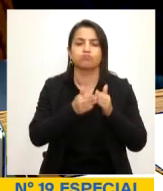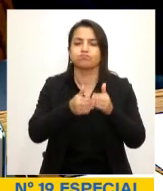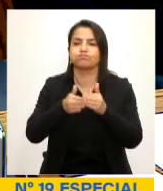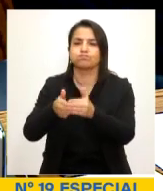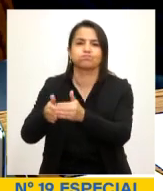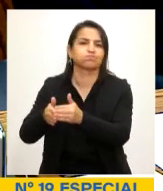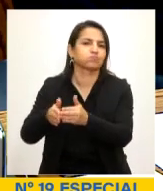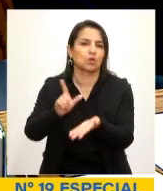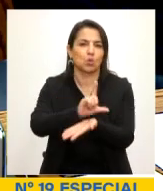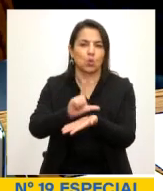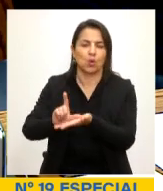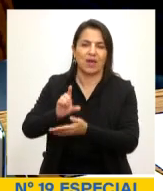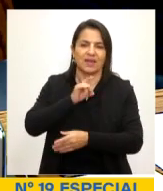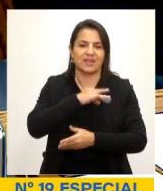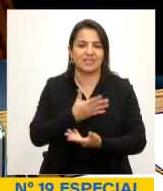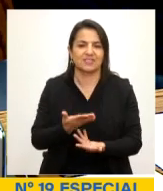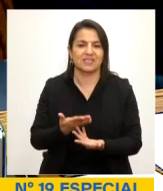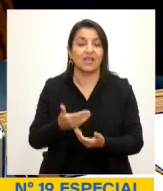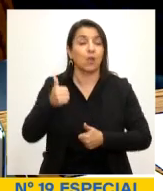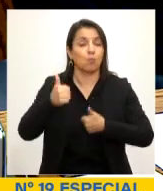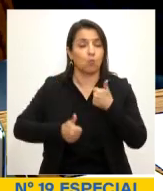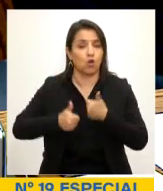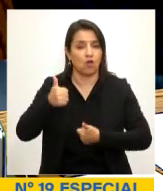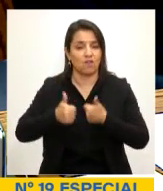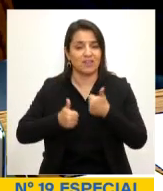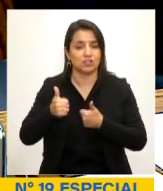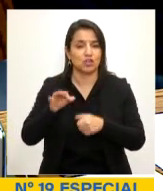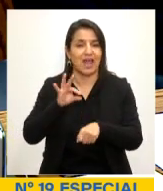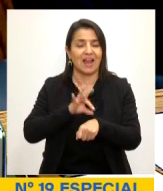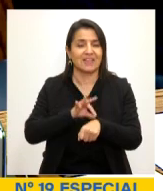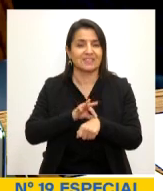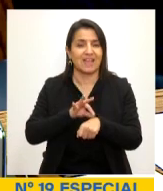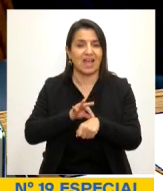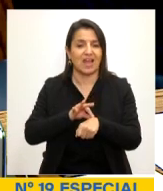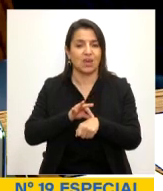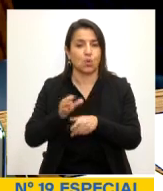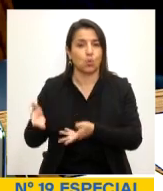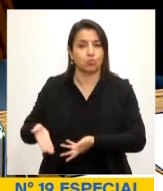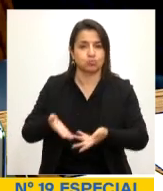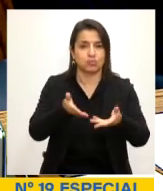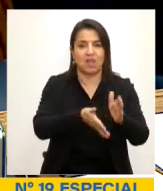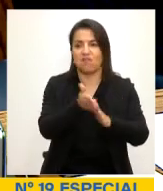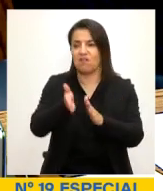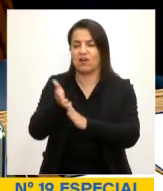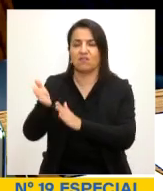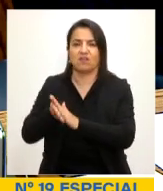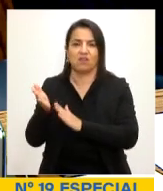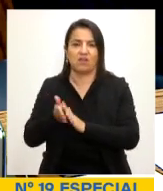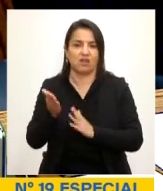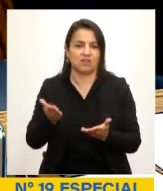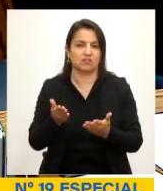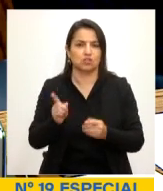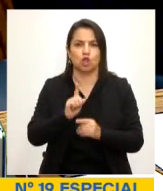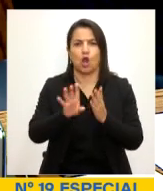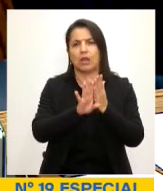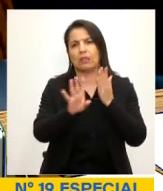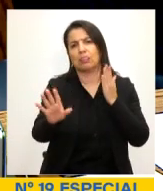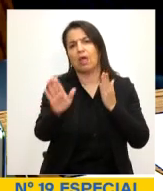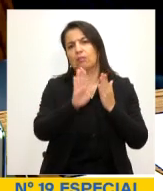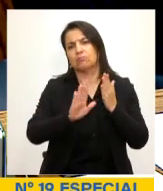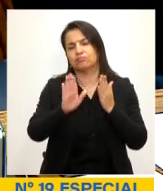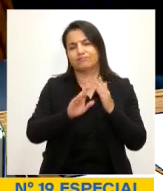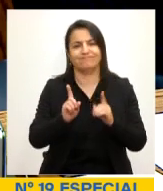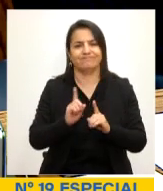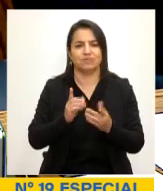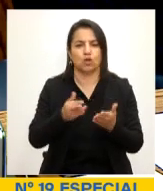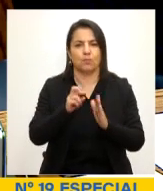capaces de movilizar a Los profesionales y dar salida a las listas de espera que no tienen lógica ni sentido este proyecto de ley no es solo